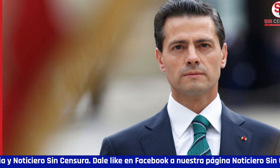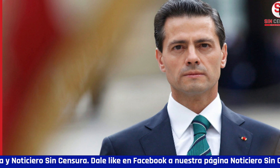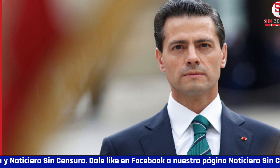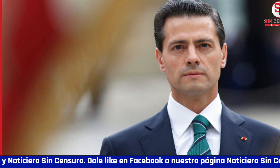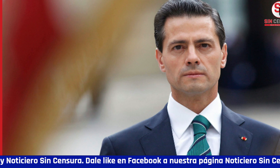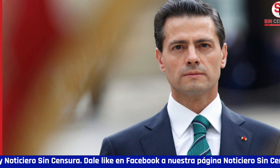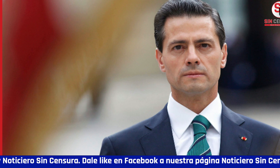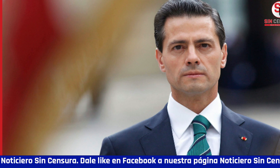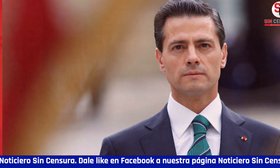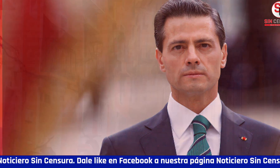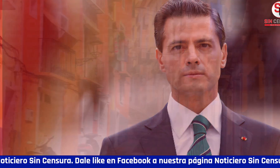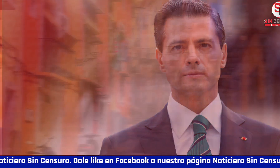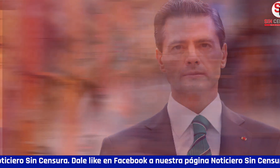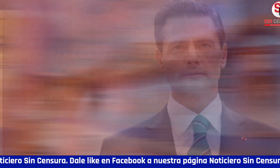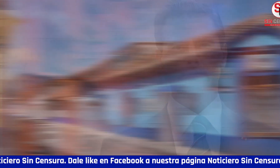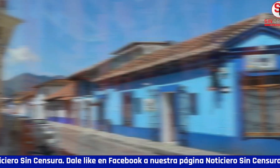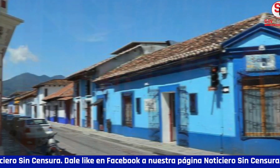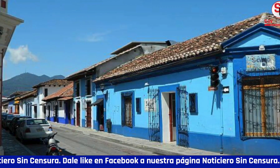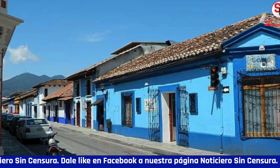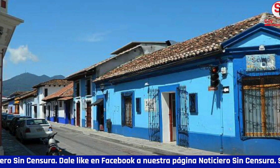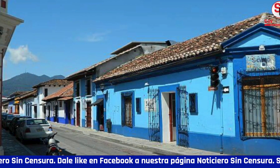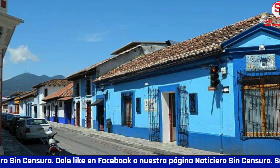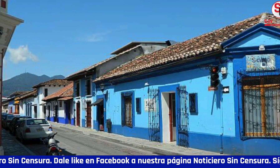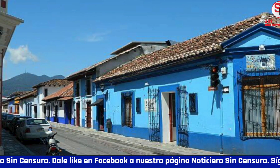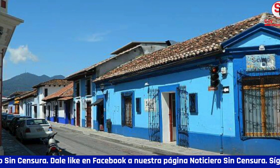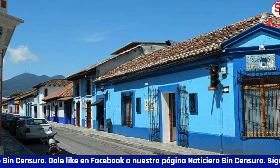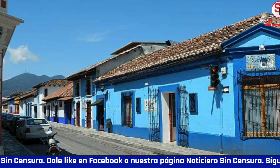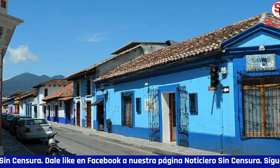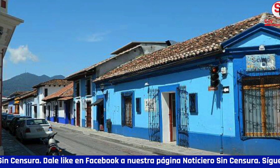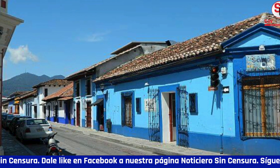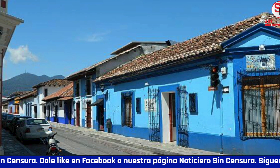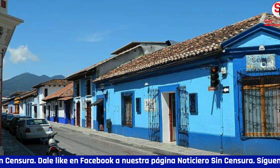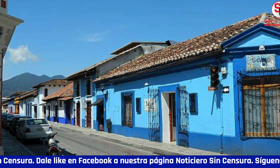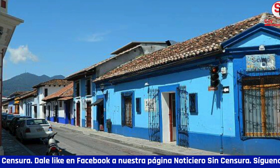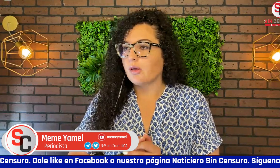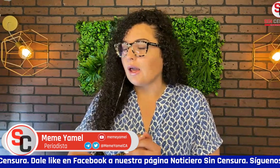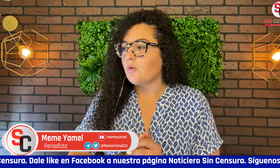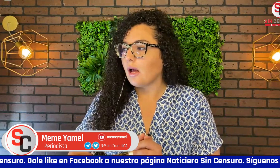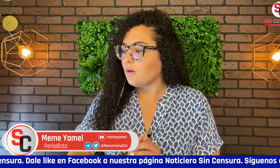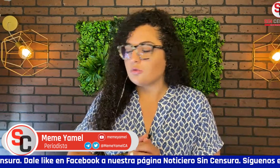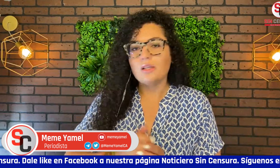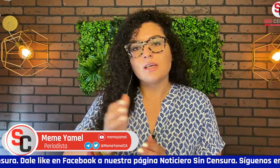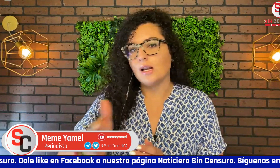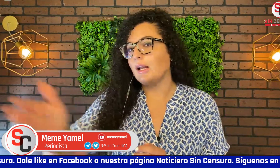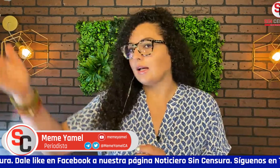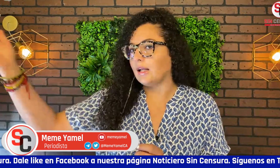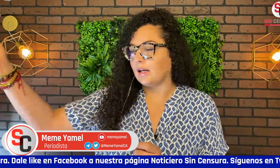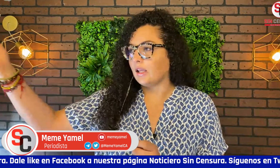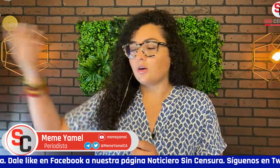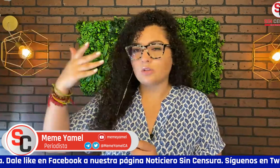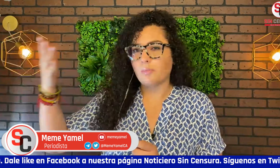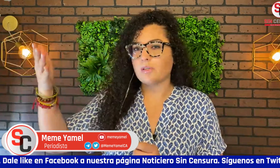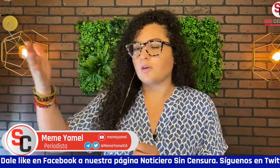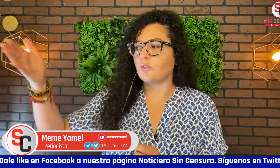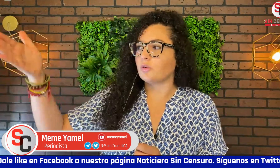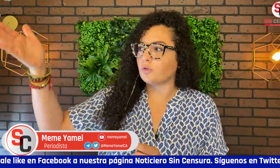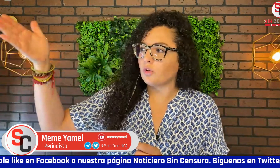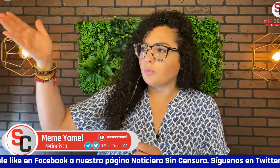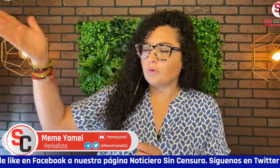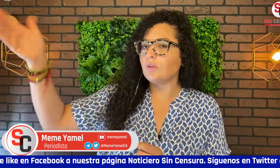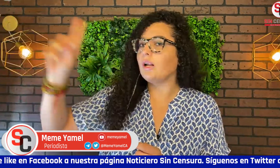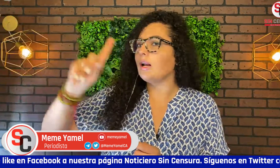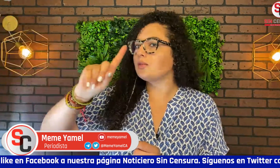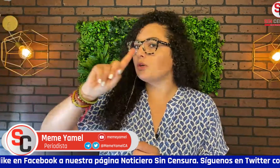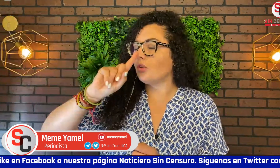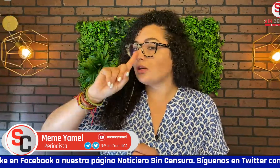y de solamente escuchar unas voces. Claro que existe división. ¿Por qué? Porque usted salga a la calle, nos ha pasado a nosotros,